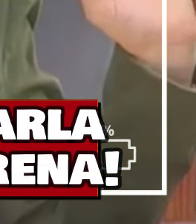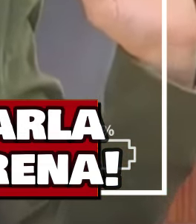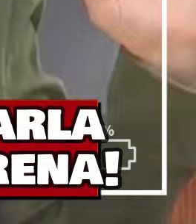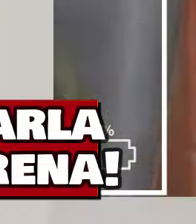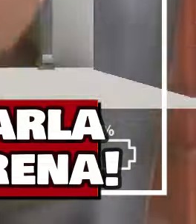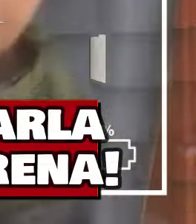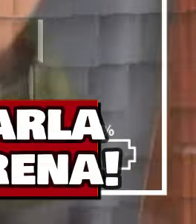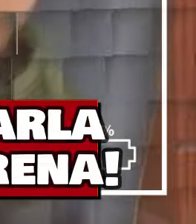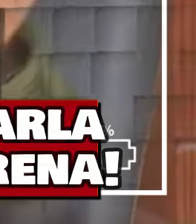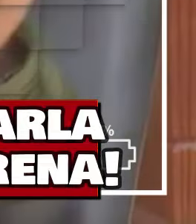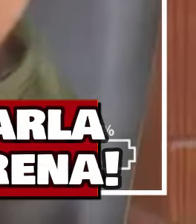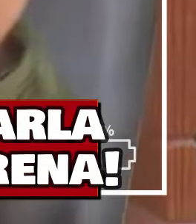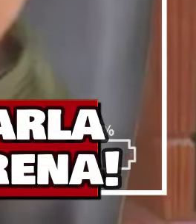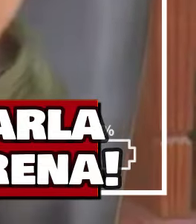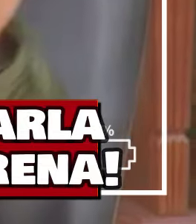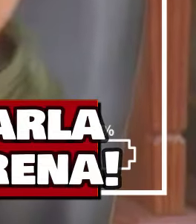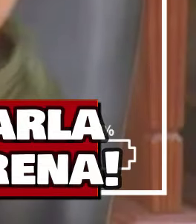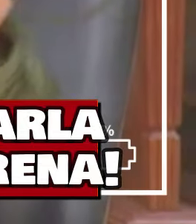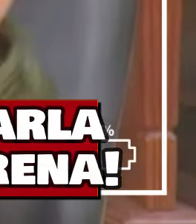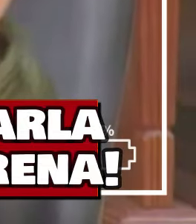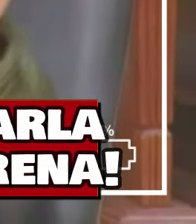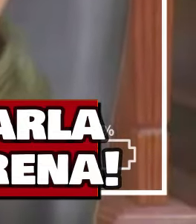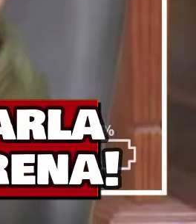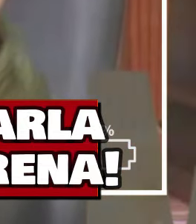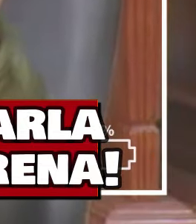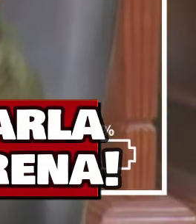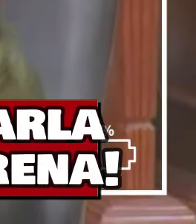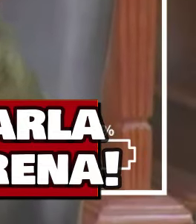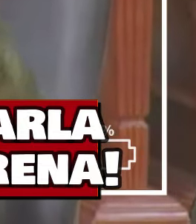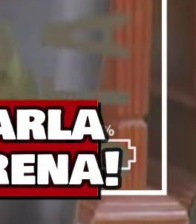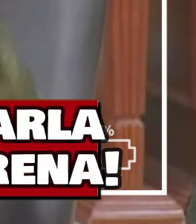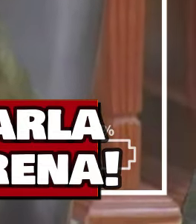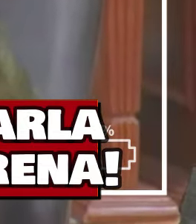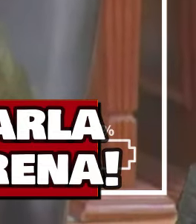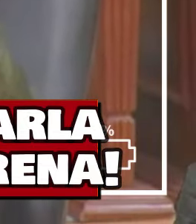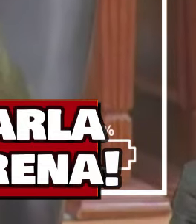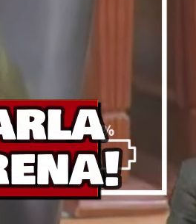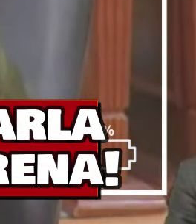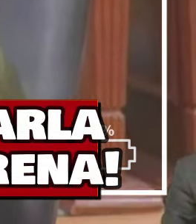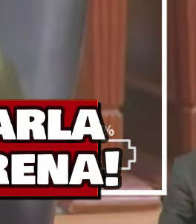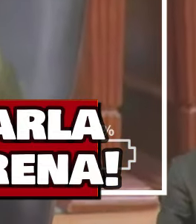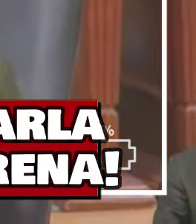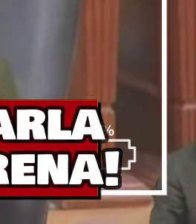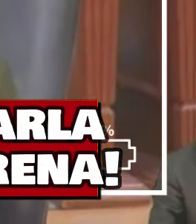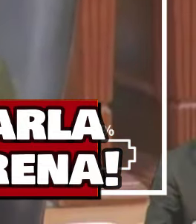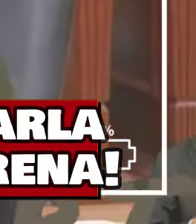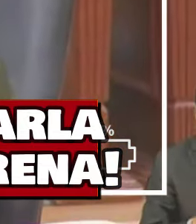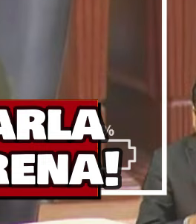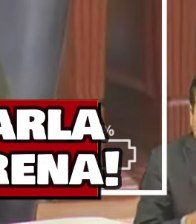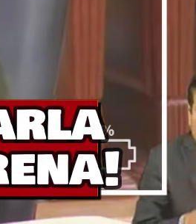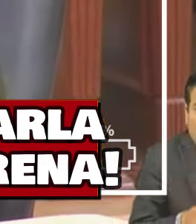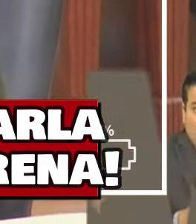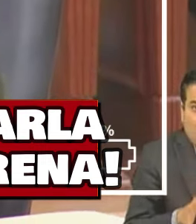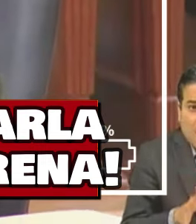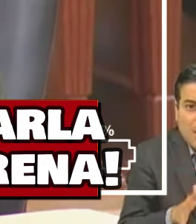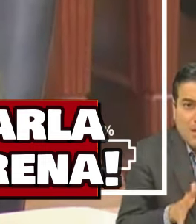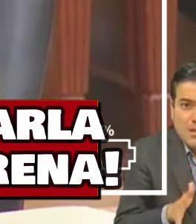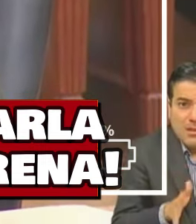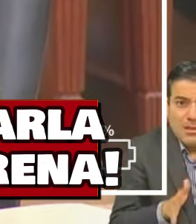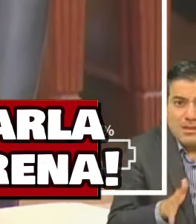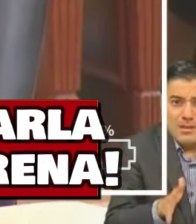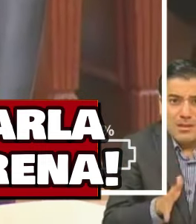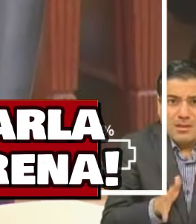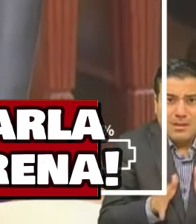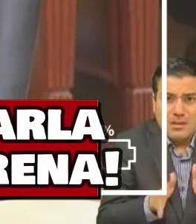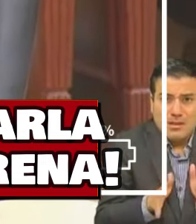presentados tarde y en ceros. Además, destacó que los informes presentados fuera de plazo ya habían sido revisados por la autoridad. Consideró que la diferencia